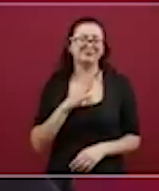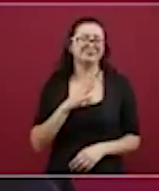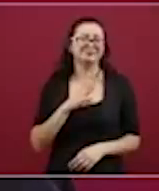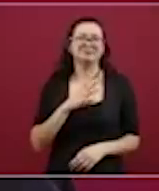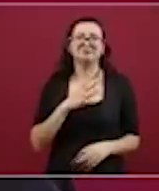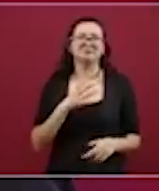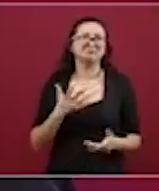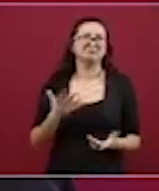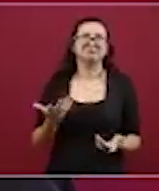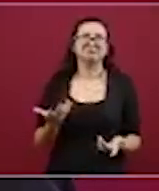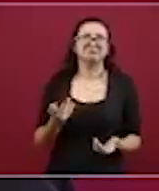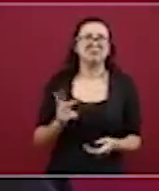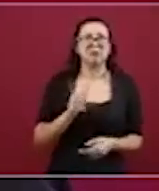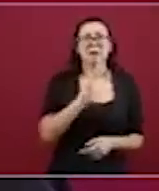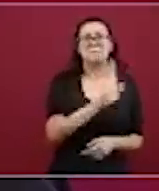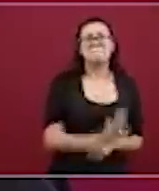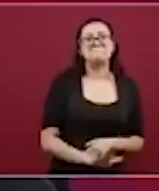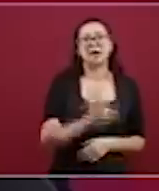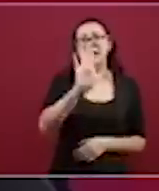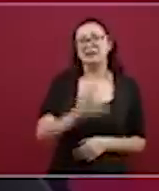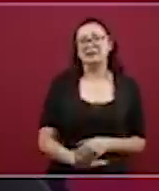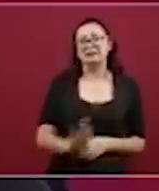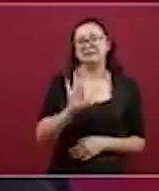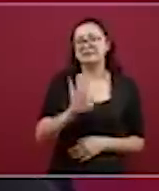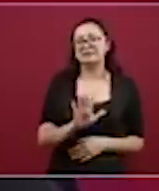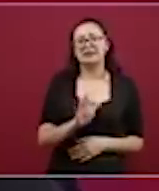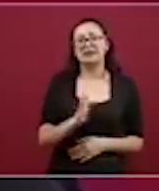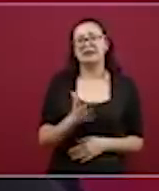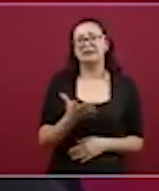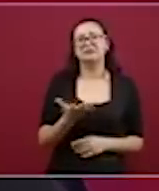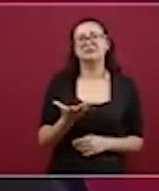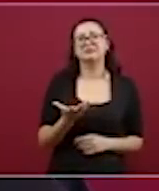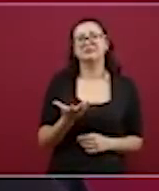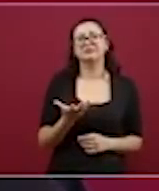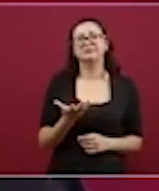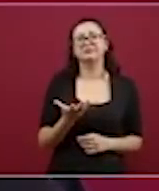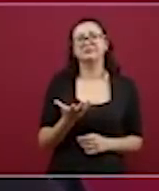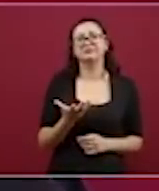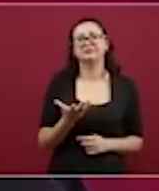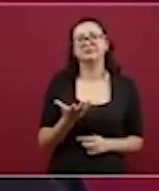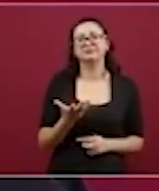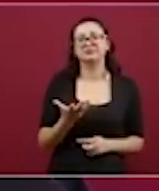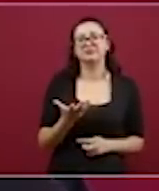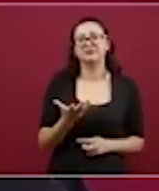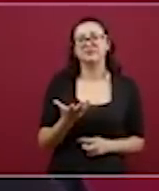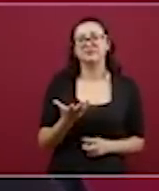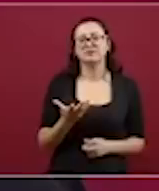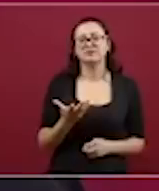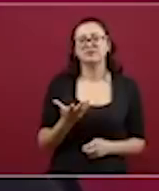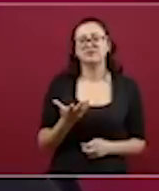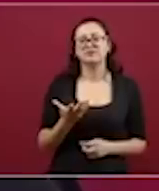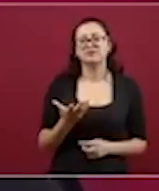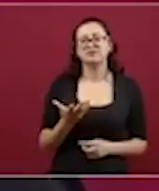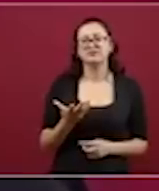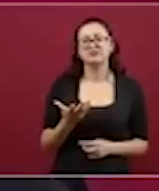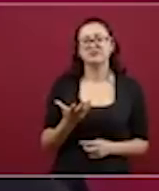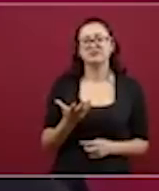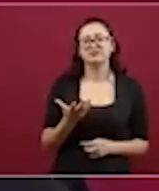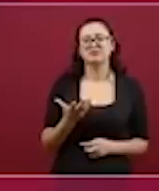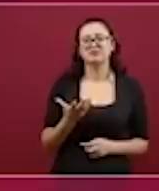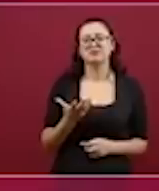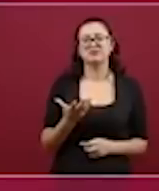equivalente a la relación que debemos